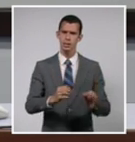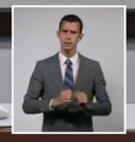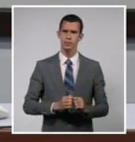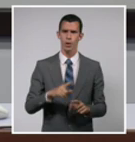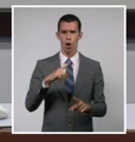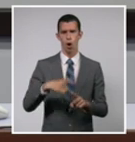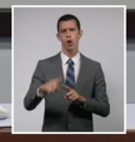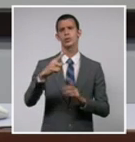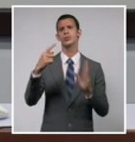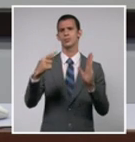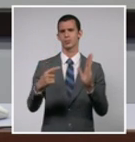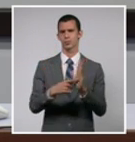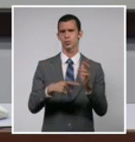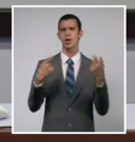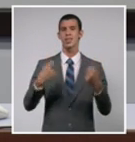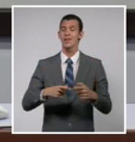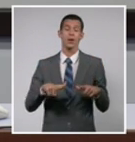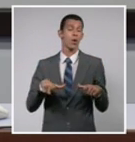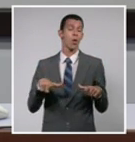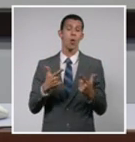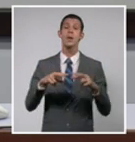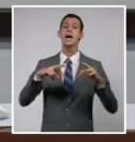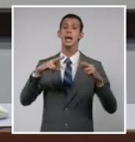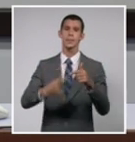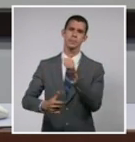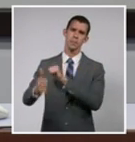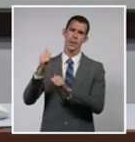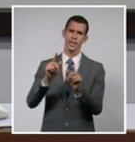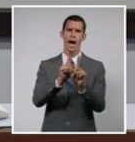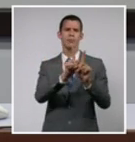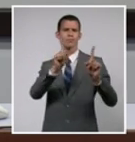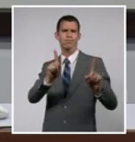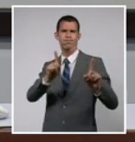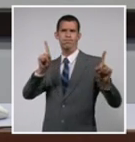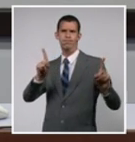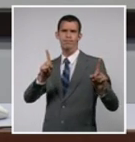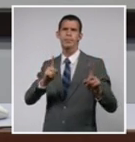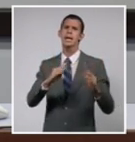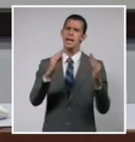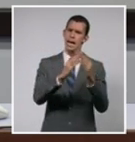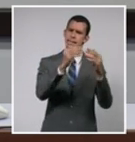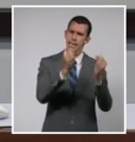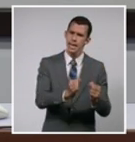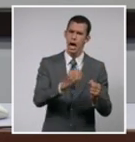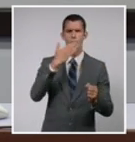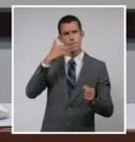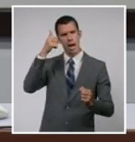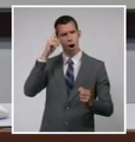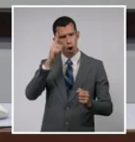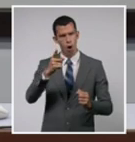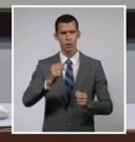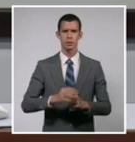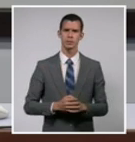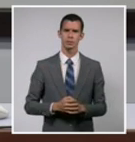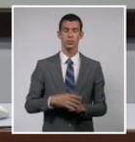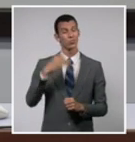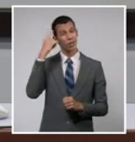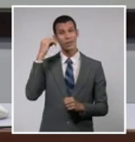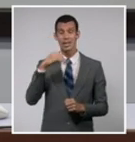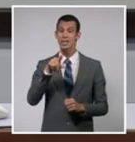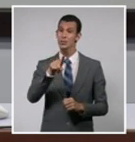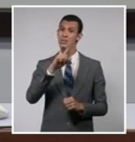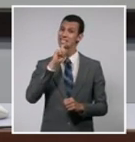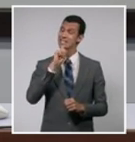distanciamiento social, de distanciamiento físico y de aislamiento social, que ustedes saben que implica una enorme cantidad de